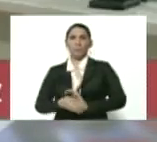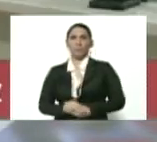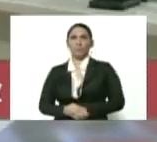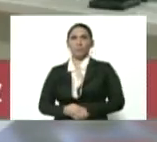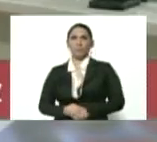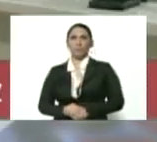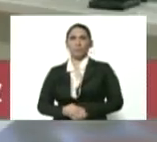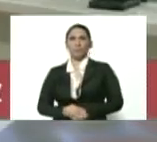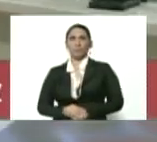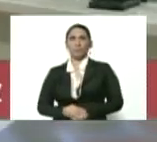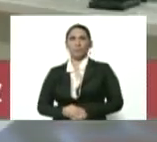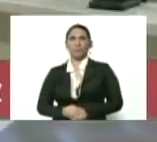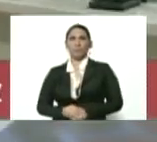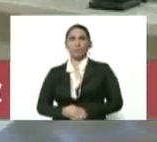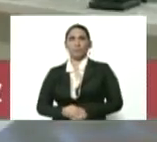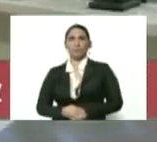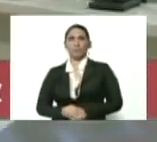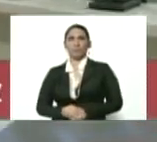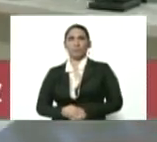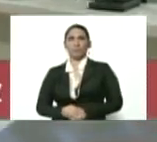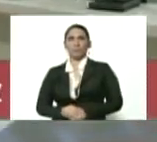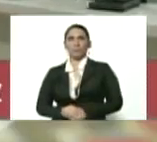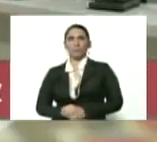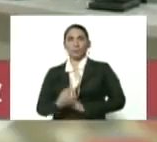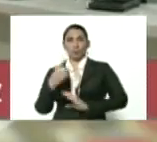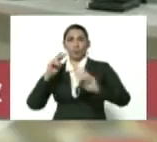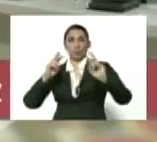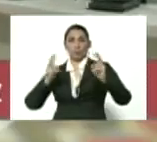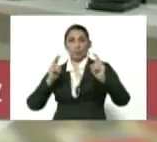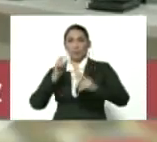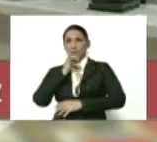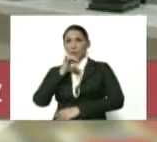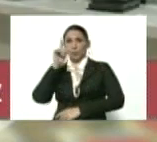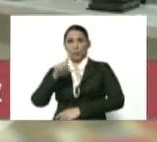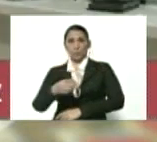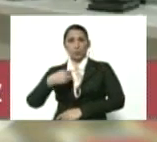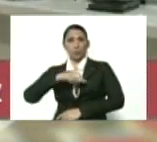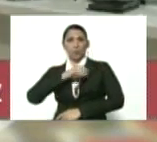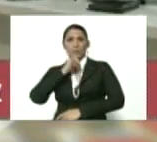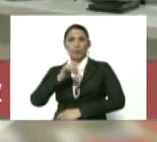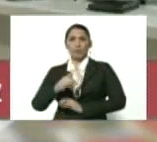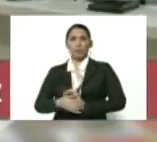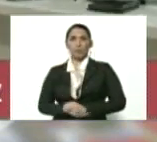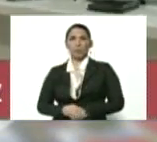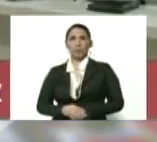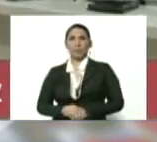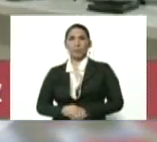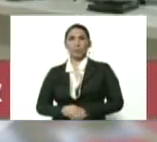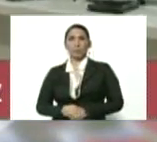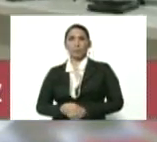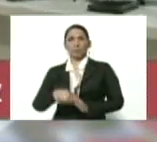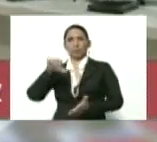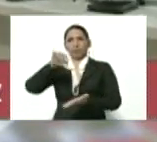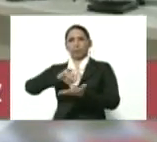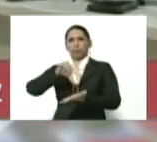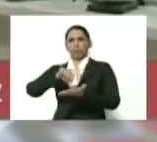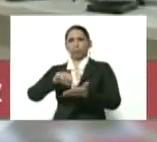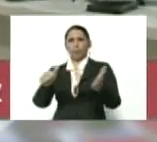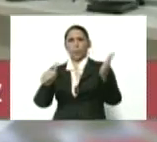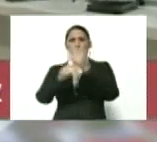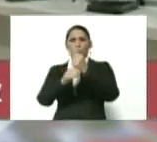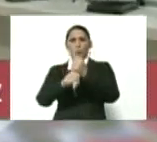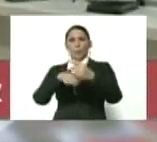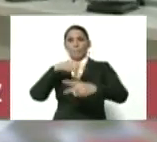forma gratuita. Uno de los temas que informó también nuestro ministro es el eje de la detección,